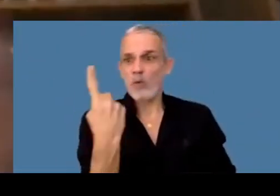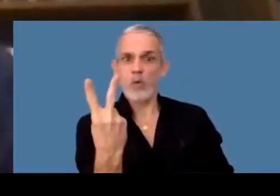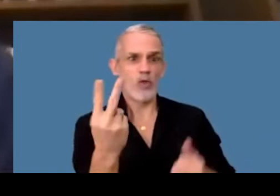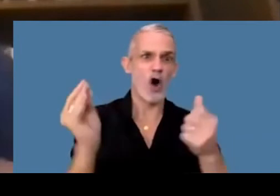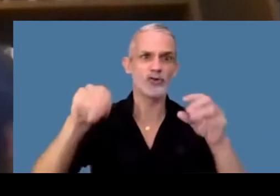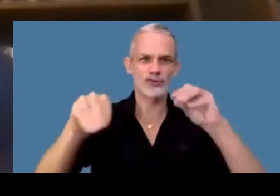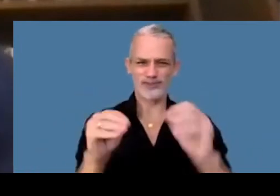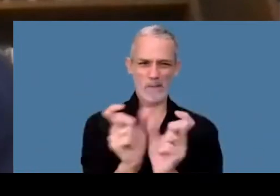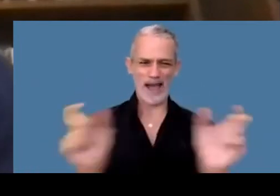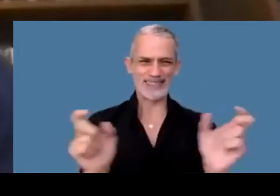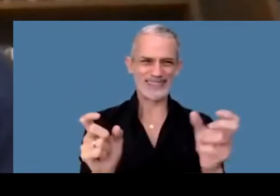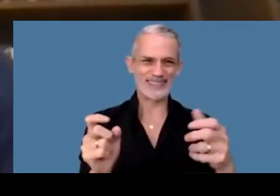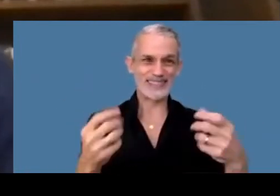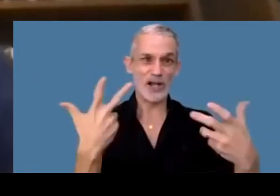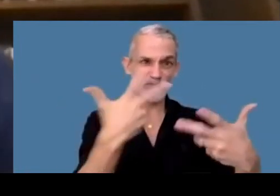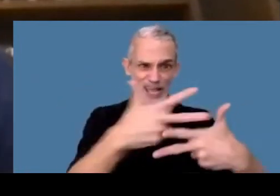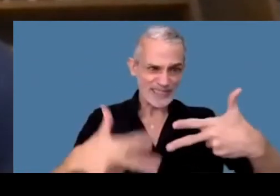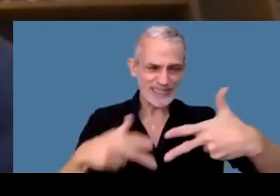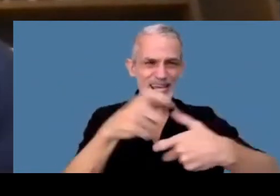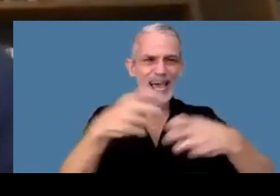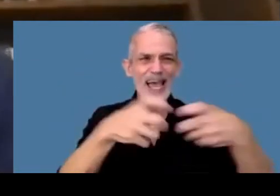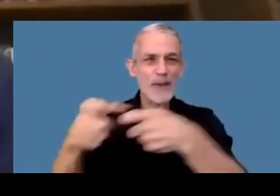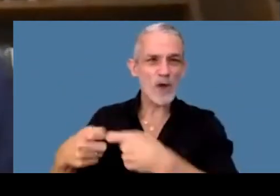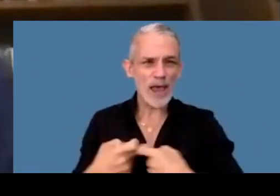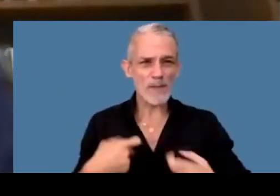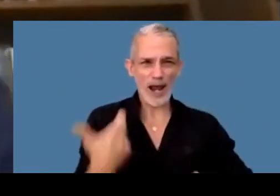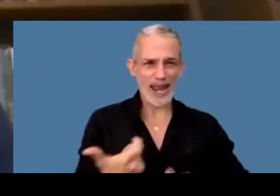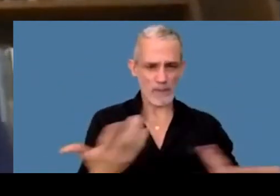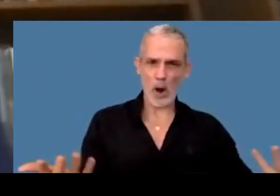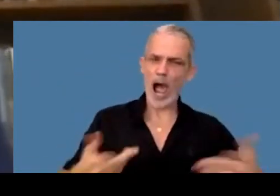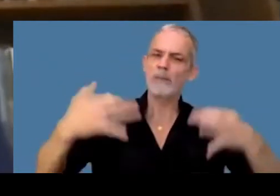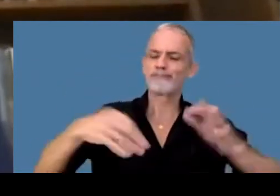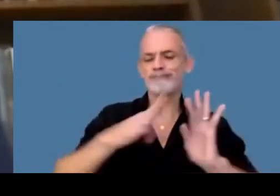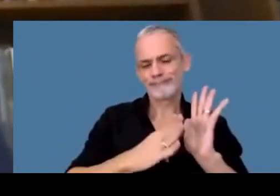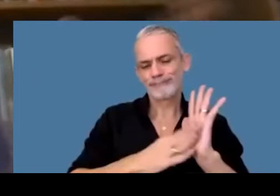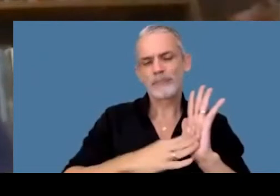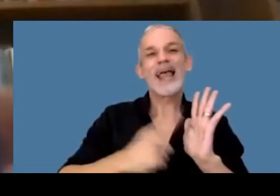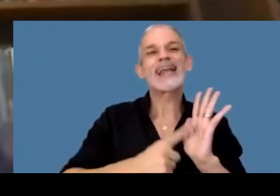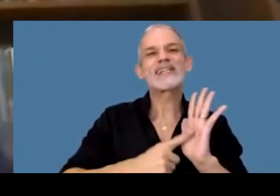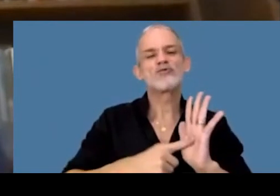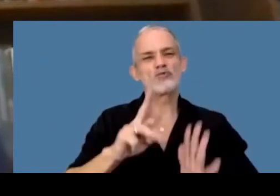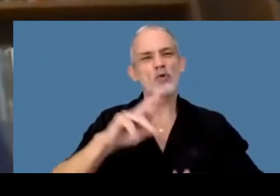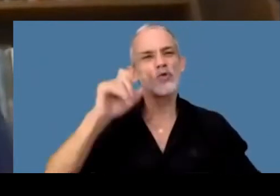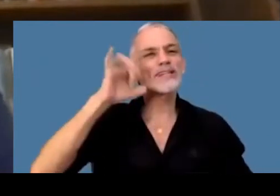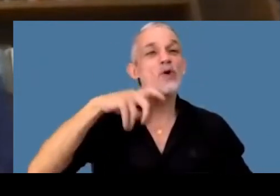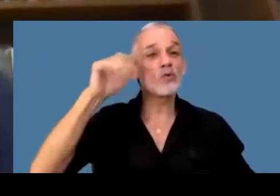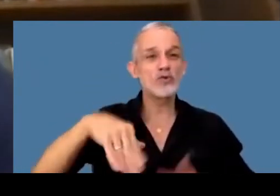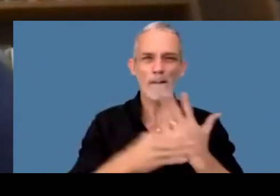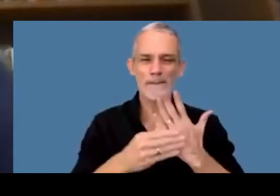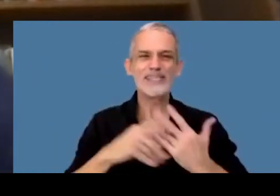Esta situación hizo que en determinado momento esto se formalizara a través de una resolución del entonces ministro